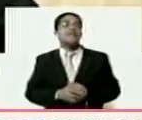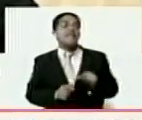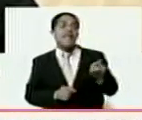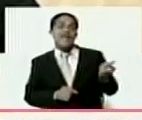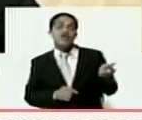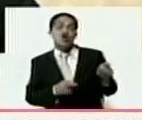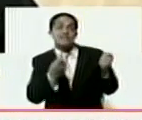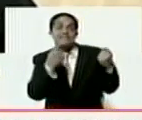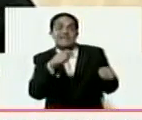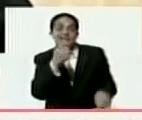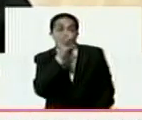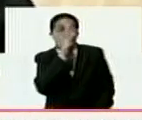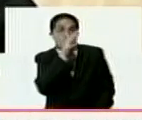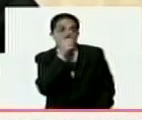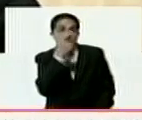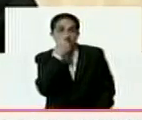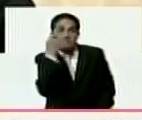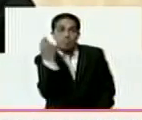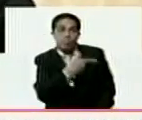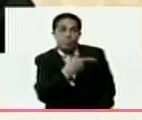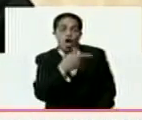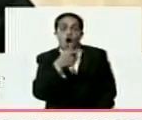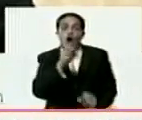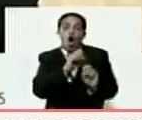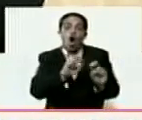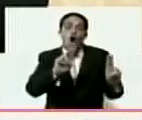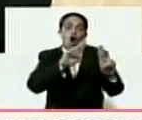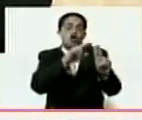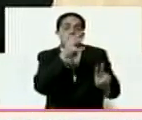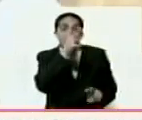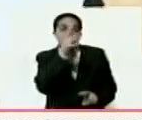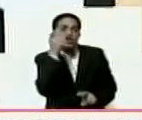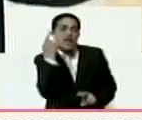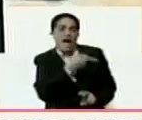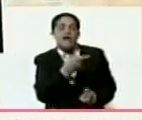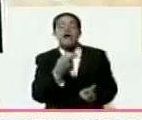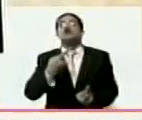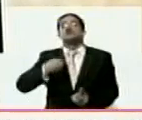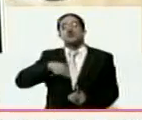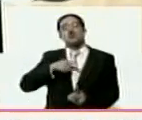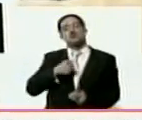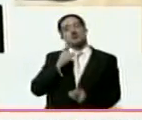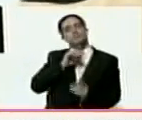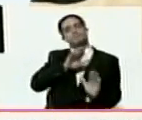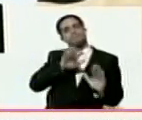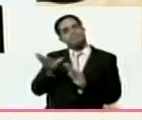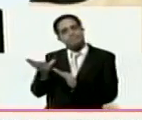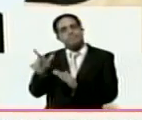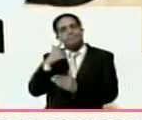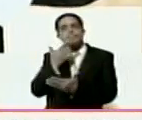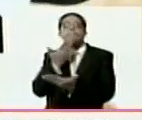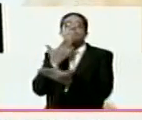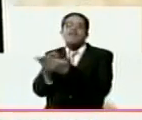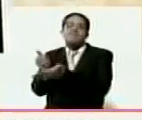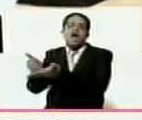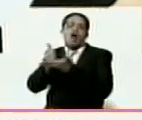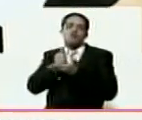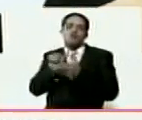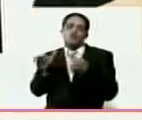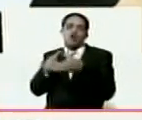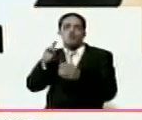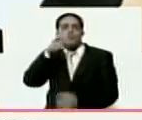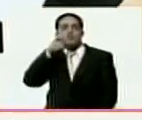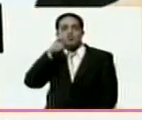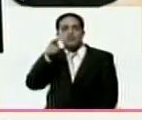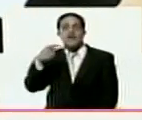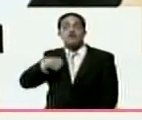de burlarse de las Naciones Unidas, de burlarse del Consejo de Seguridad, nosotros vamos al Consejo de Seguridad y les damos el detalle